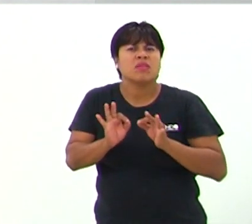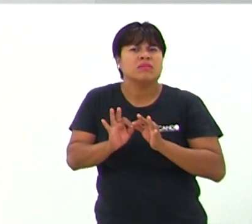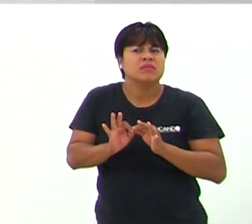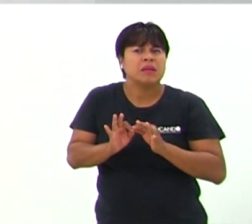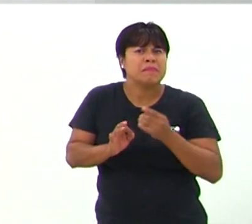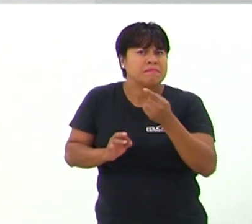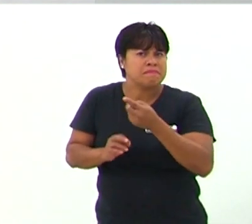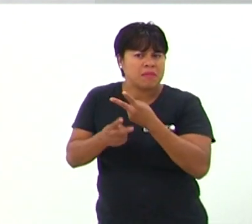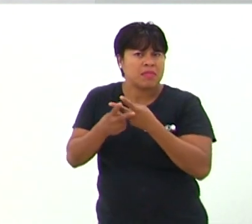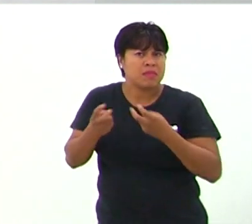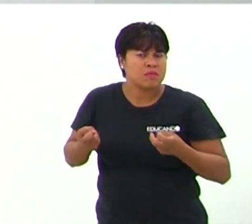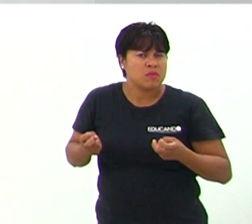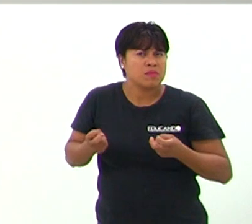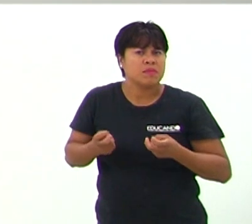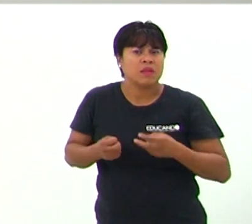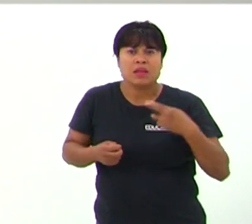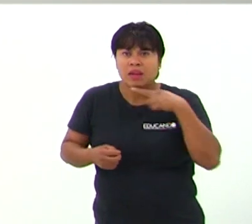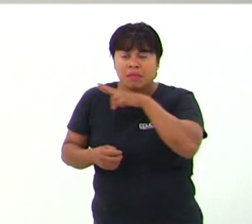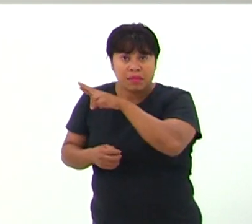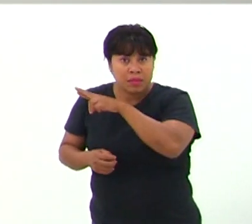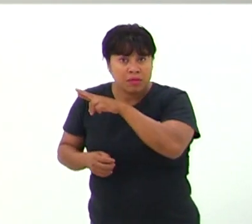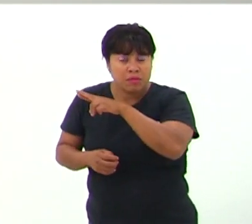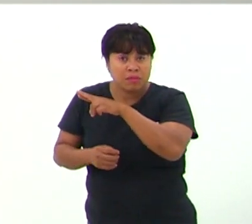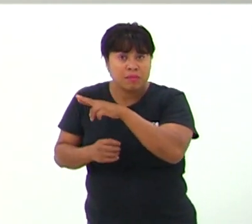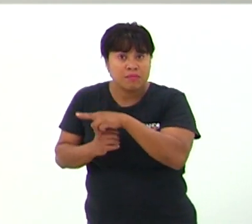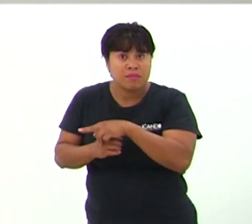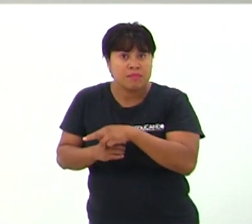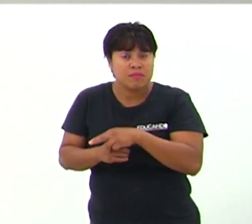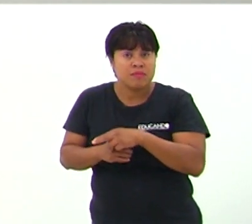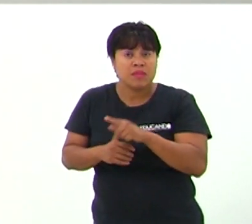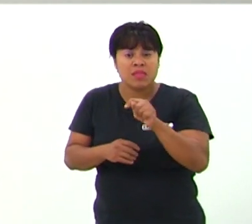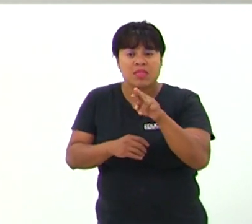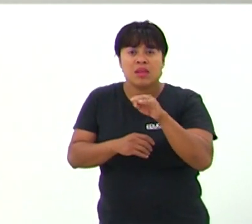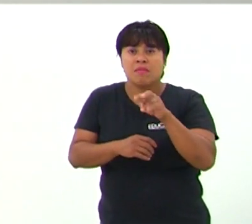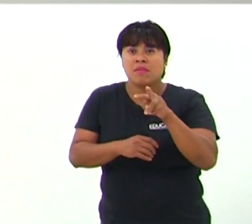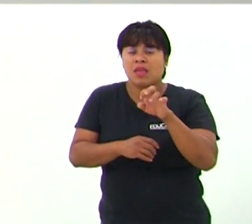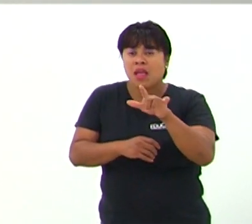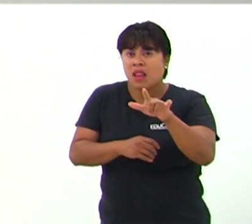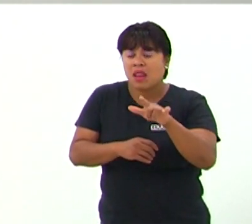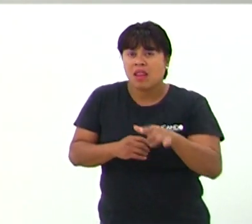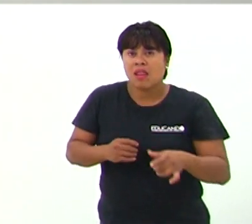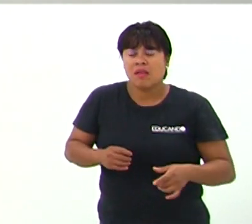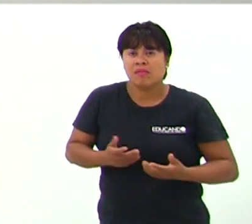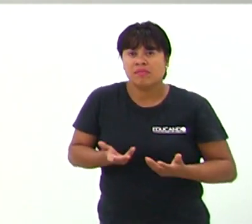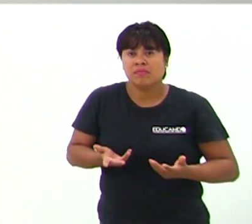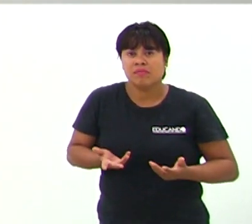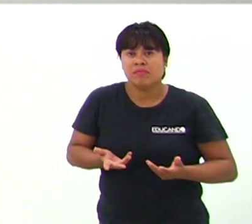hincapié en los adjetivos? Rápido, trivial,